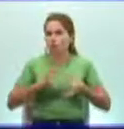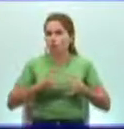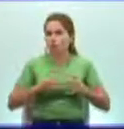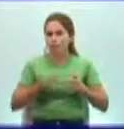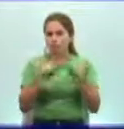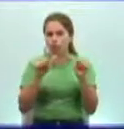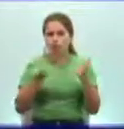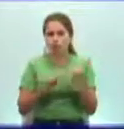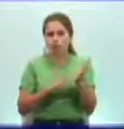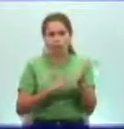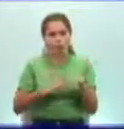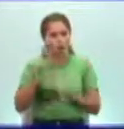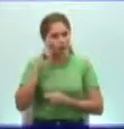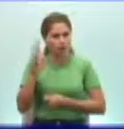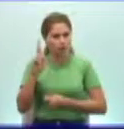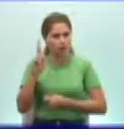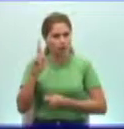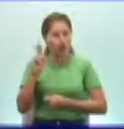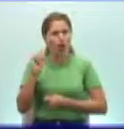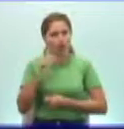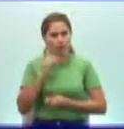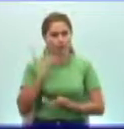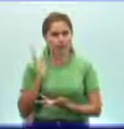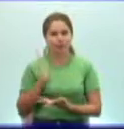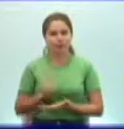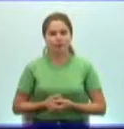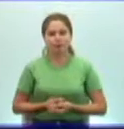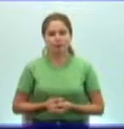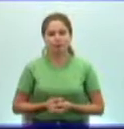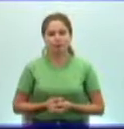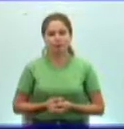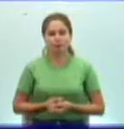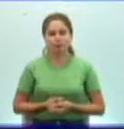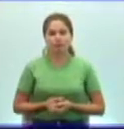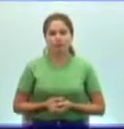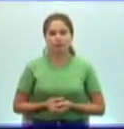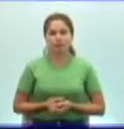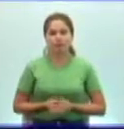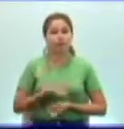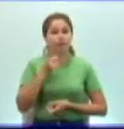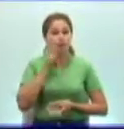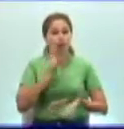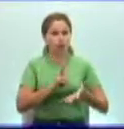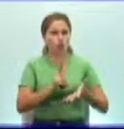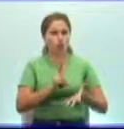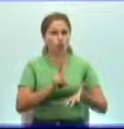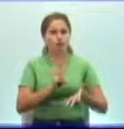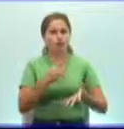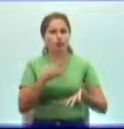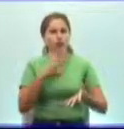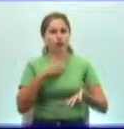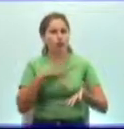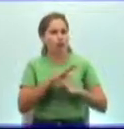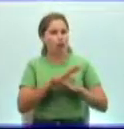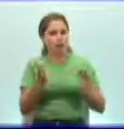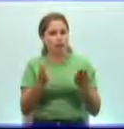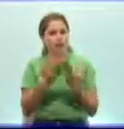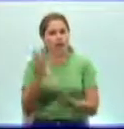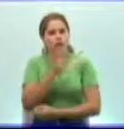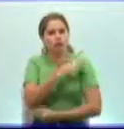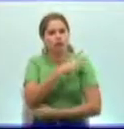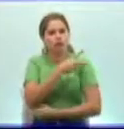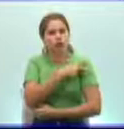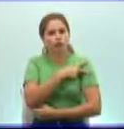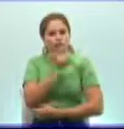¿Recordamos este concepto? Vamos entonces a verlo en pantalla. Aquí, como ya ustedes han estudiado en secundaria básica,